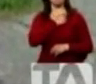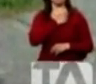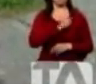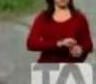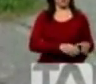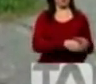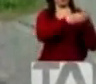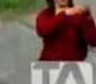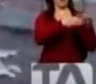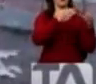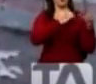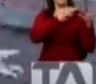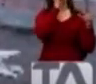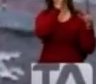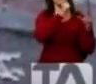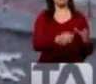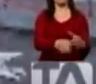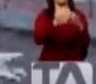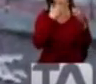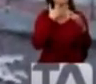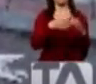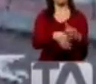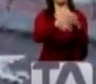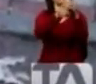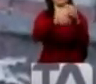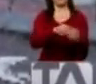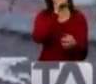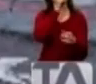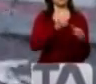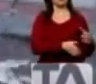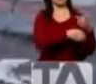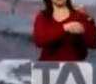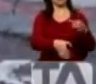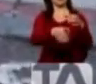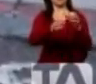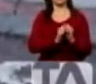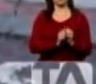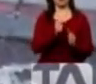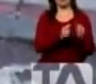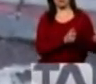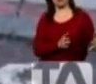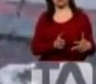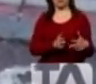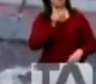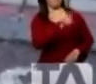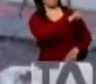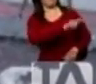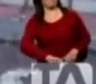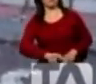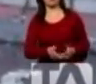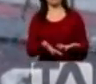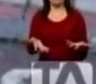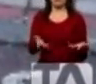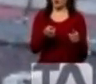la vía pública, ubicando conos u obstáculos para impedir que los conductores estacionen sus vehículos. Se solicita